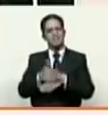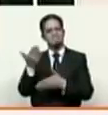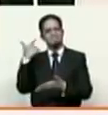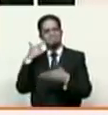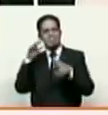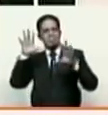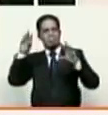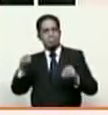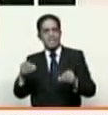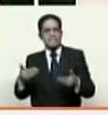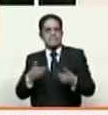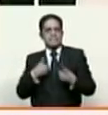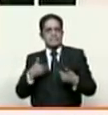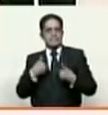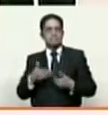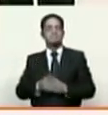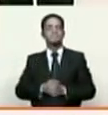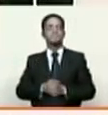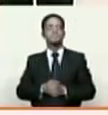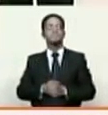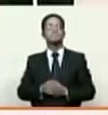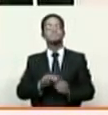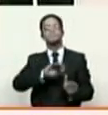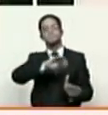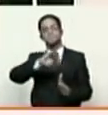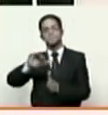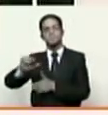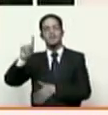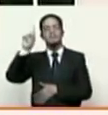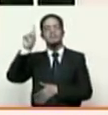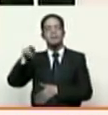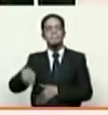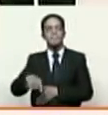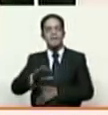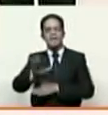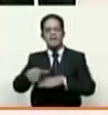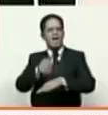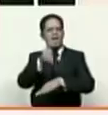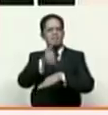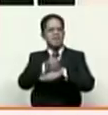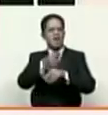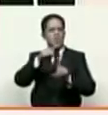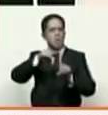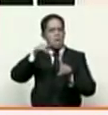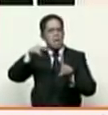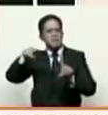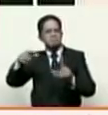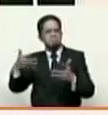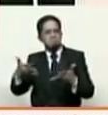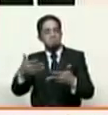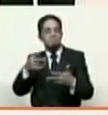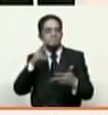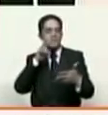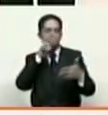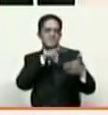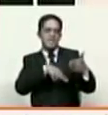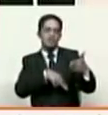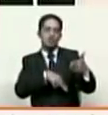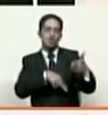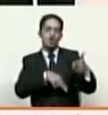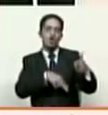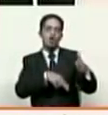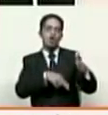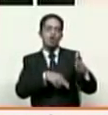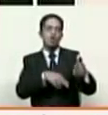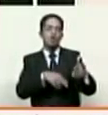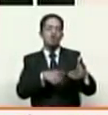eléctrico nacional. De igual forma, en el Estado Mayor Eléctrico hemos revisado el avance de los planes de